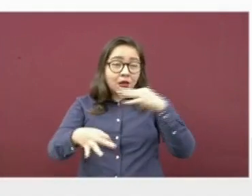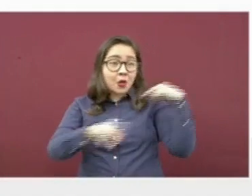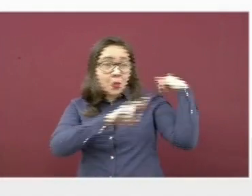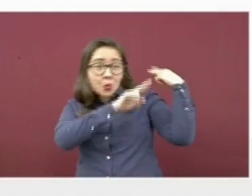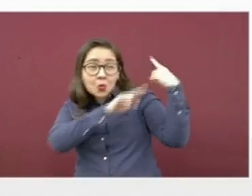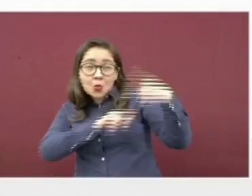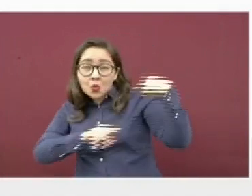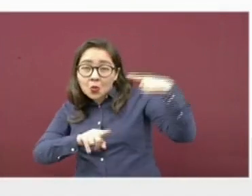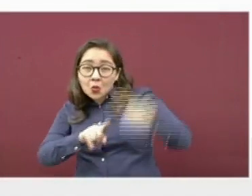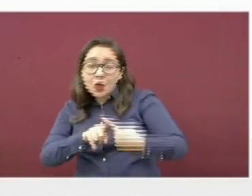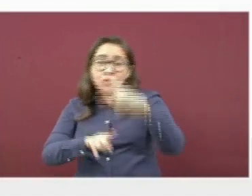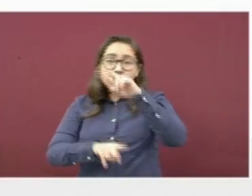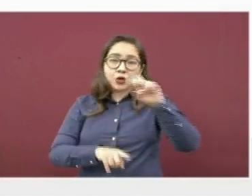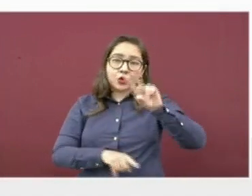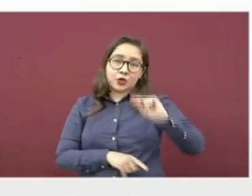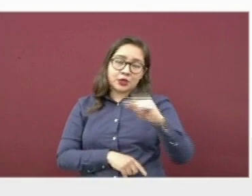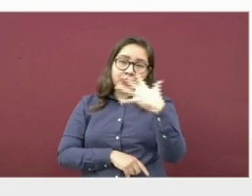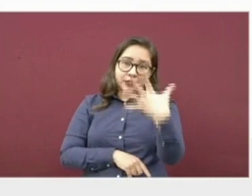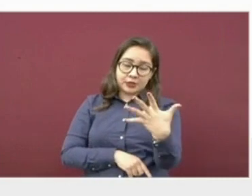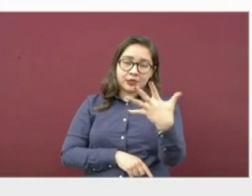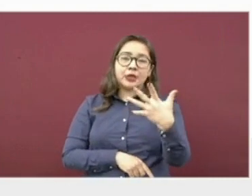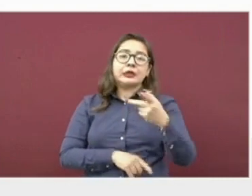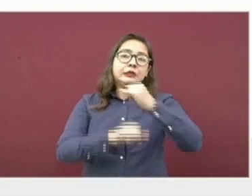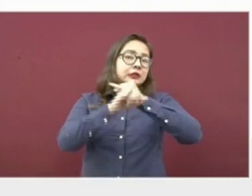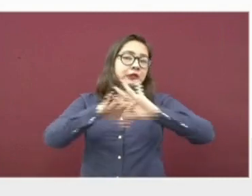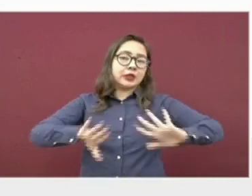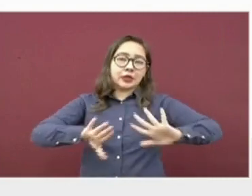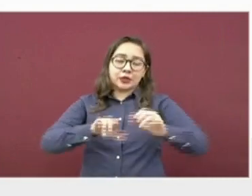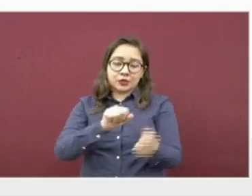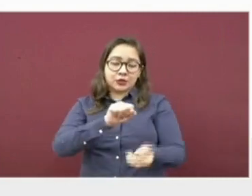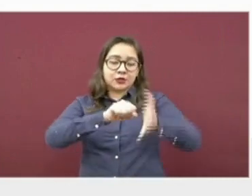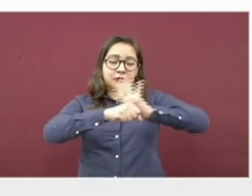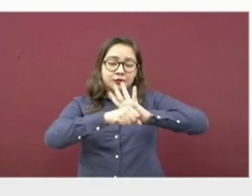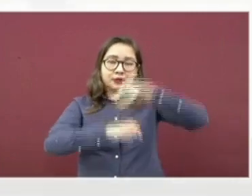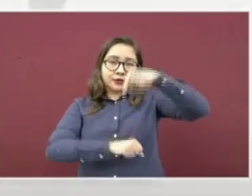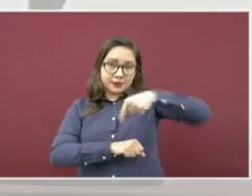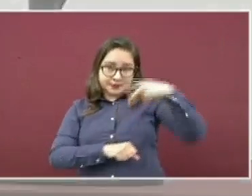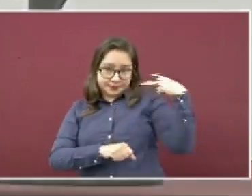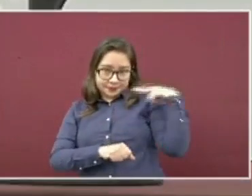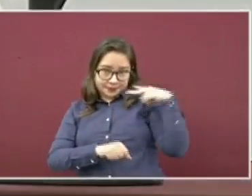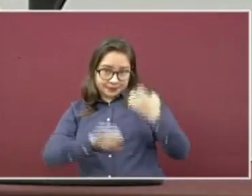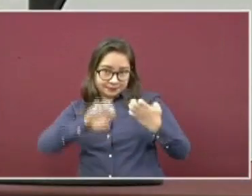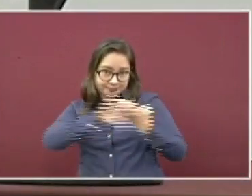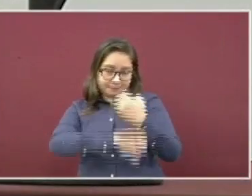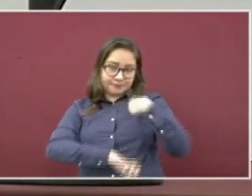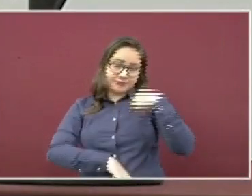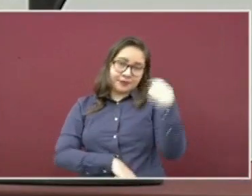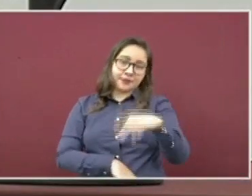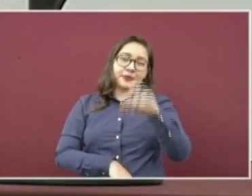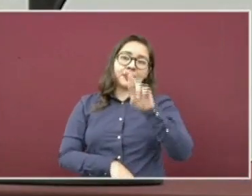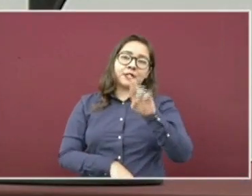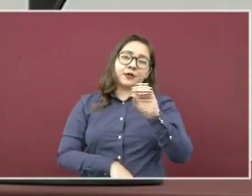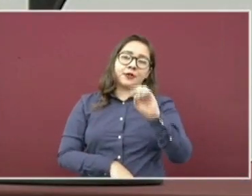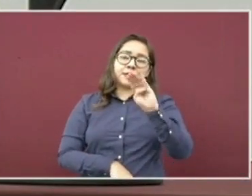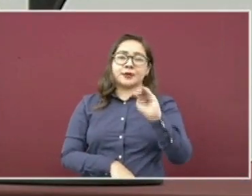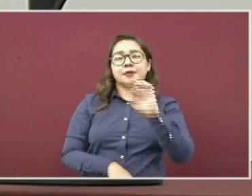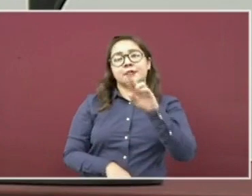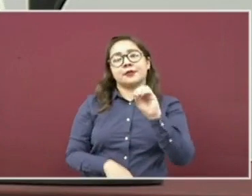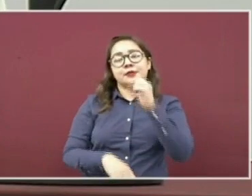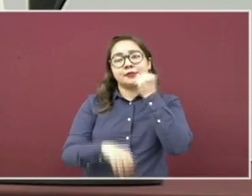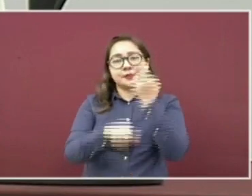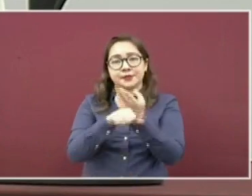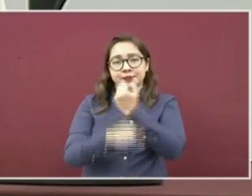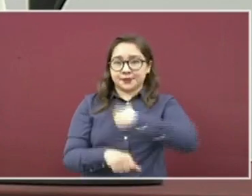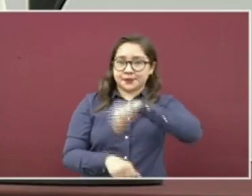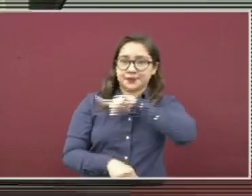285 de actualización del coronavirus en nuestro estado. Por lo cual, un servidor, Roberto Ramos Alor, secretario de Salud, doy